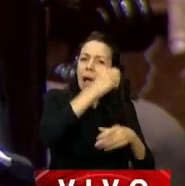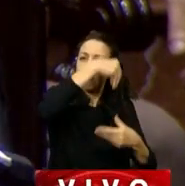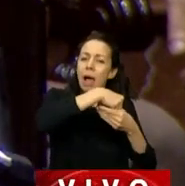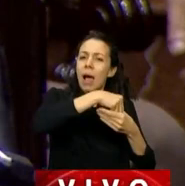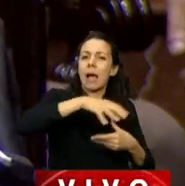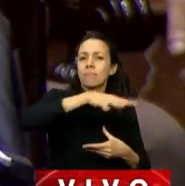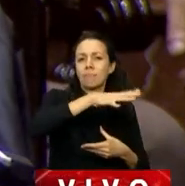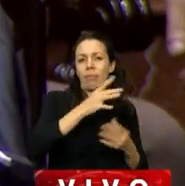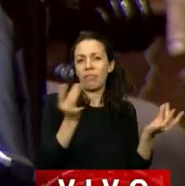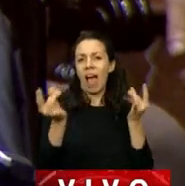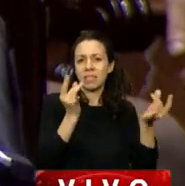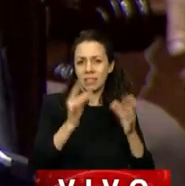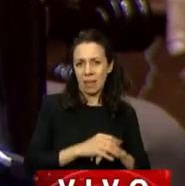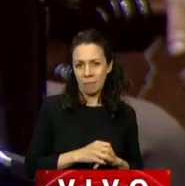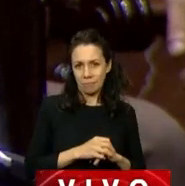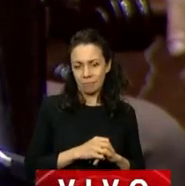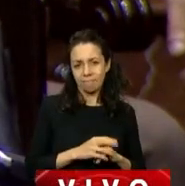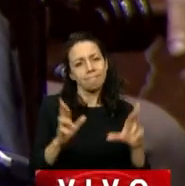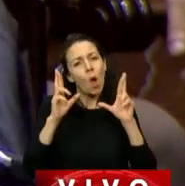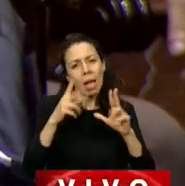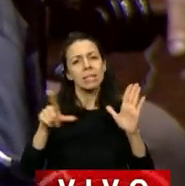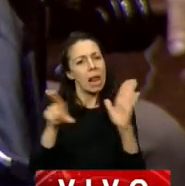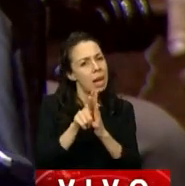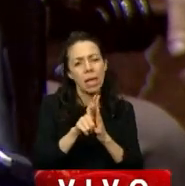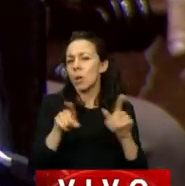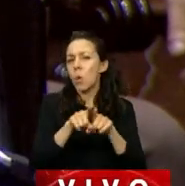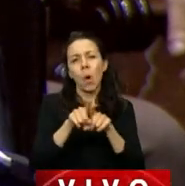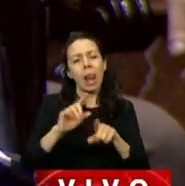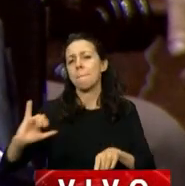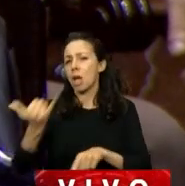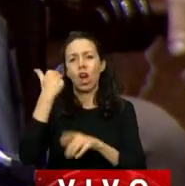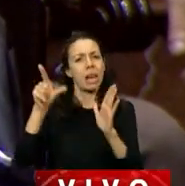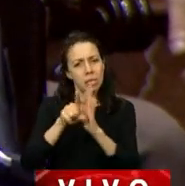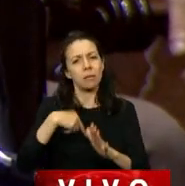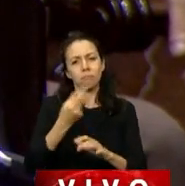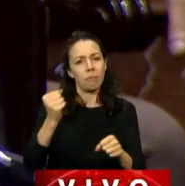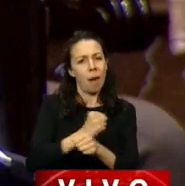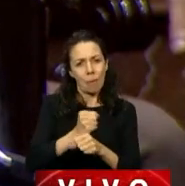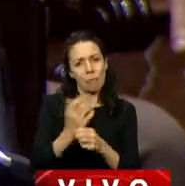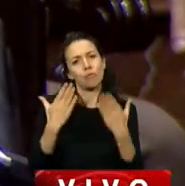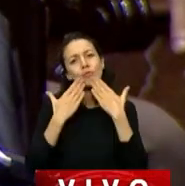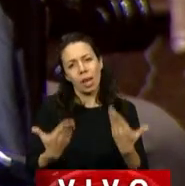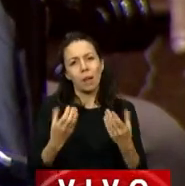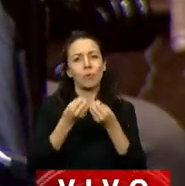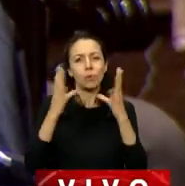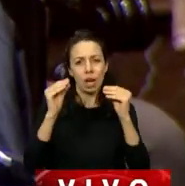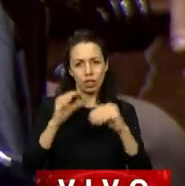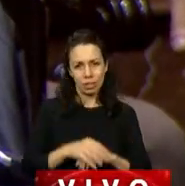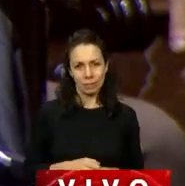danza. Que sea ley como las mejores leyes que sancionamos en esta Cámara. Muchas gracias y buenas